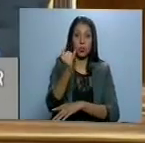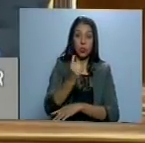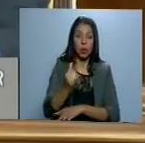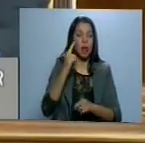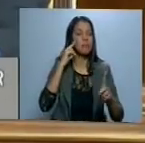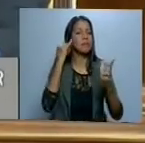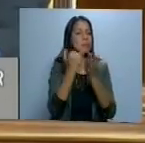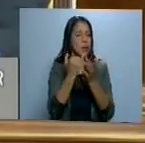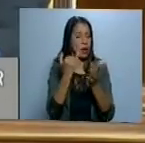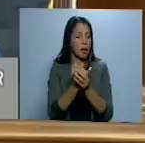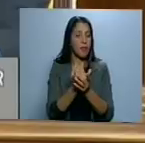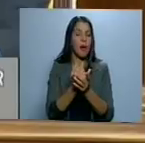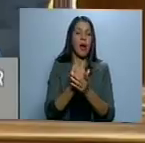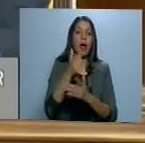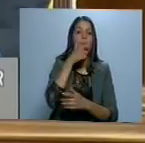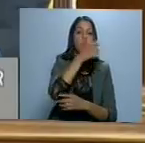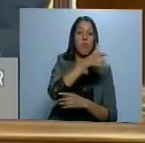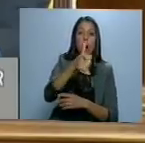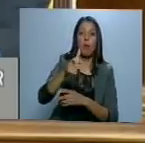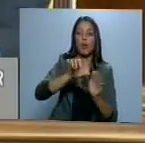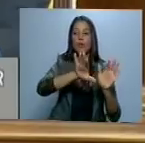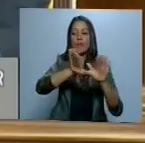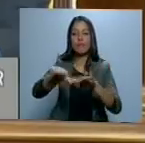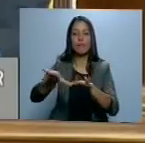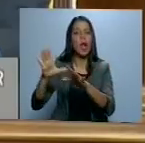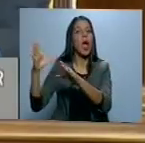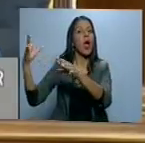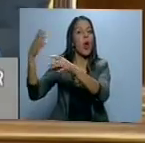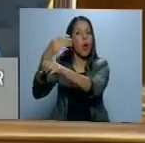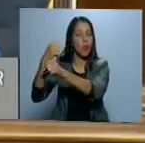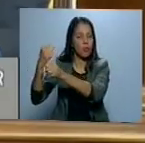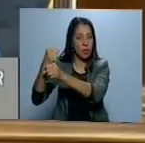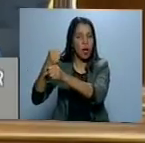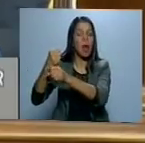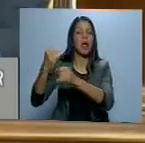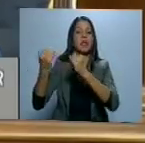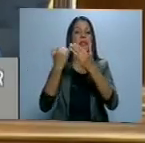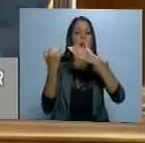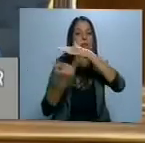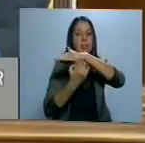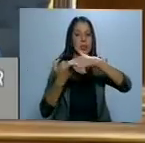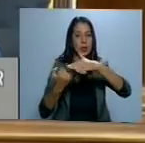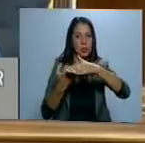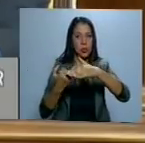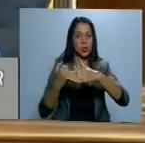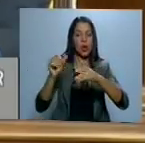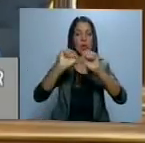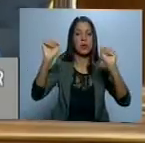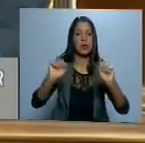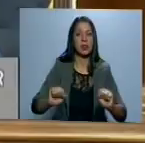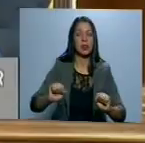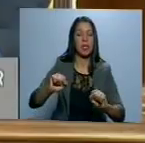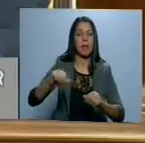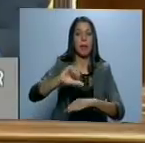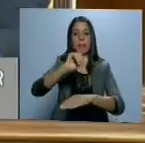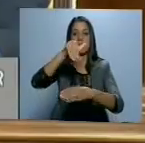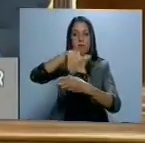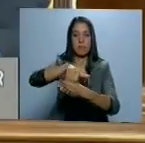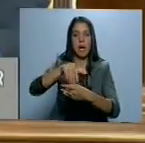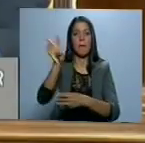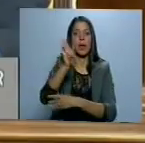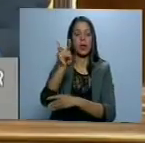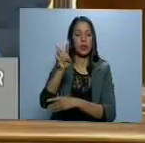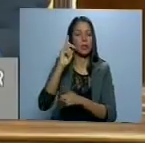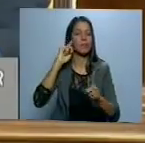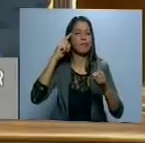evidencia nuevamente la confianza de la inmensa mayoría de nuestro pueblo en las instituciones y el sistema electoral venezolano, para asegurar el fiel